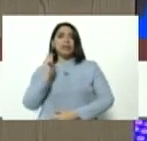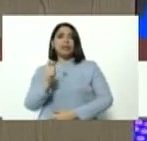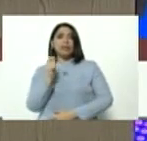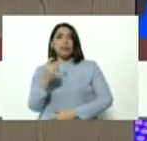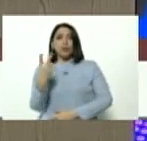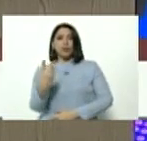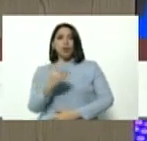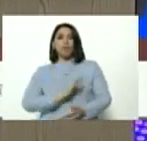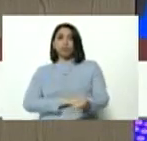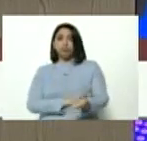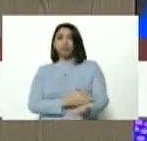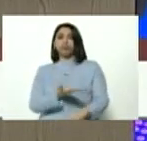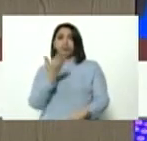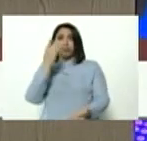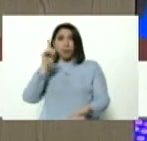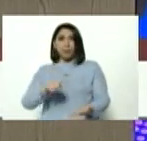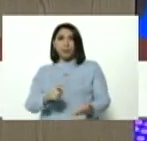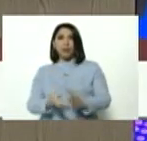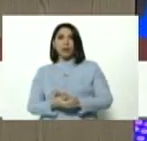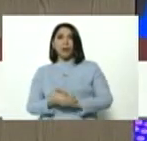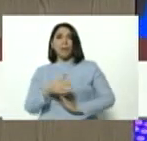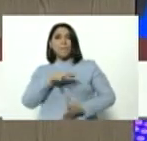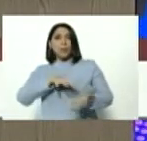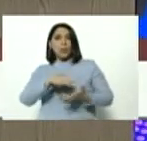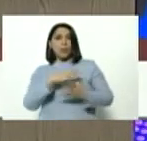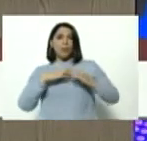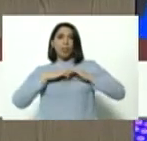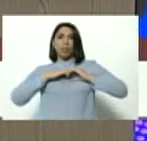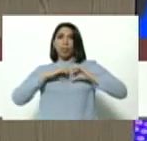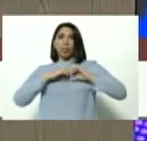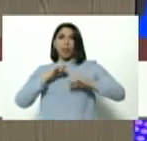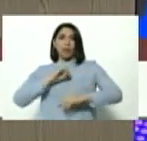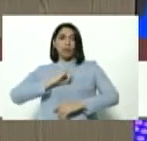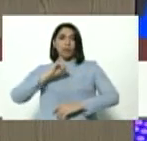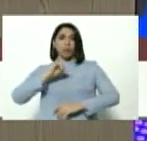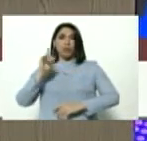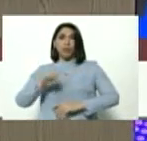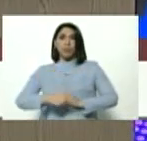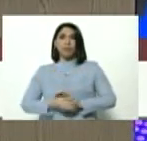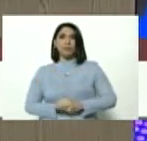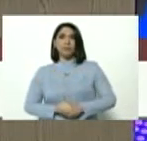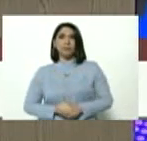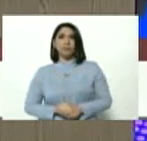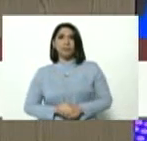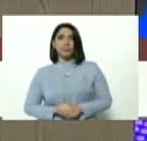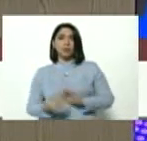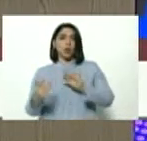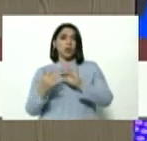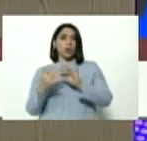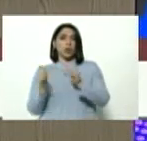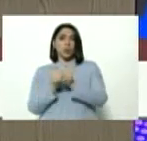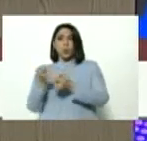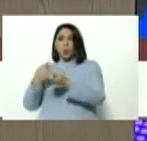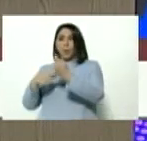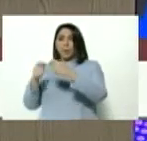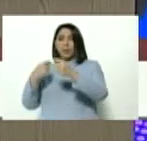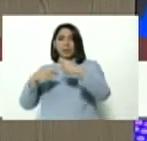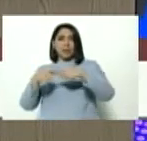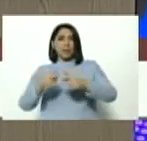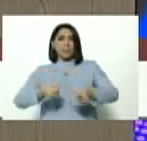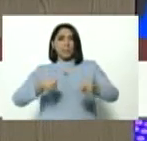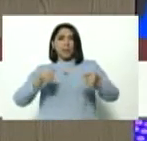arterial, cardiopatía hipertensiva, estuvo en contactos con comerciantes del mercado de las pulgas del